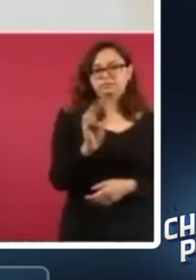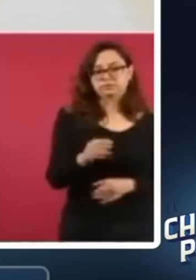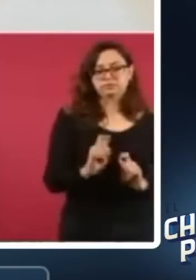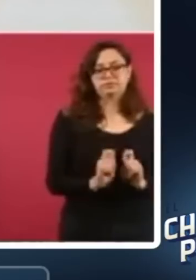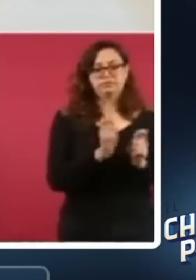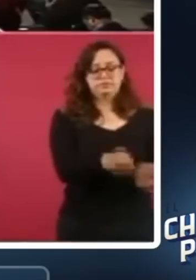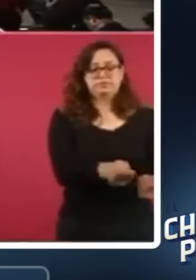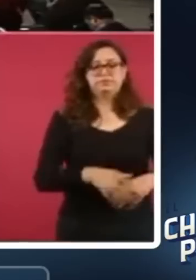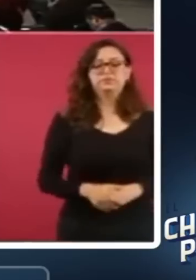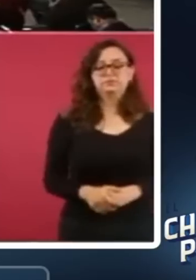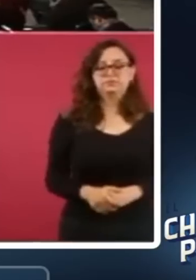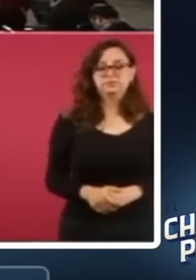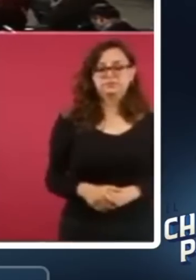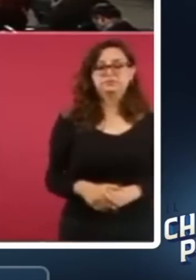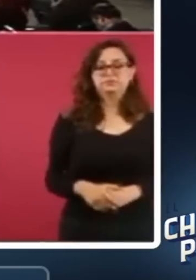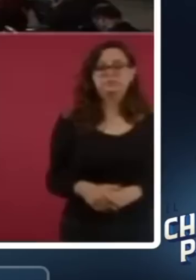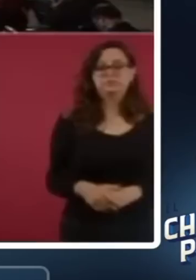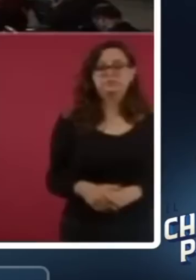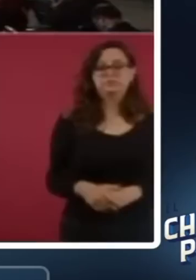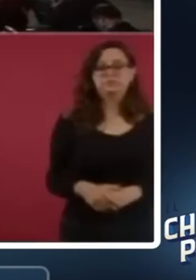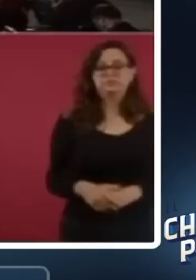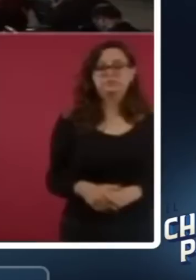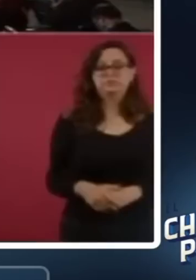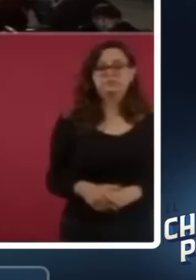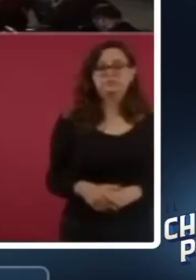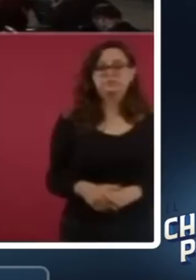su historia pública.